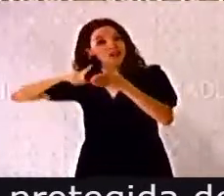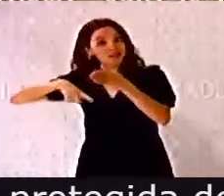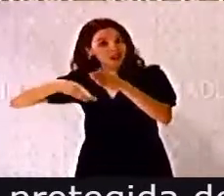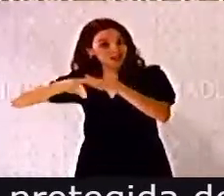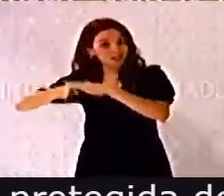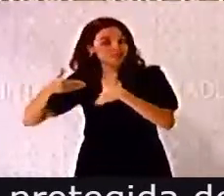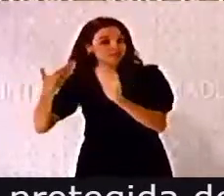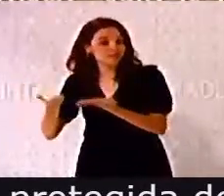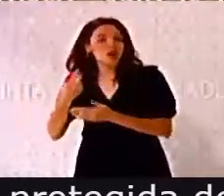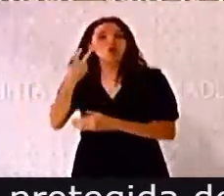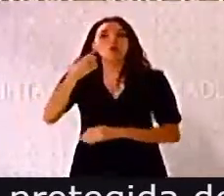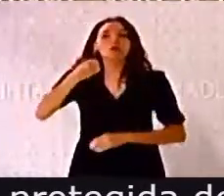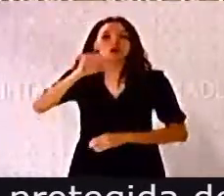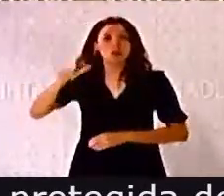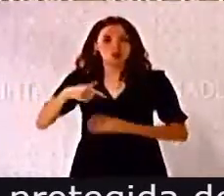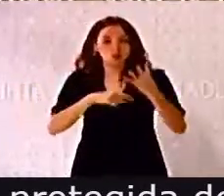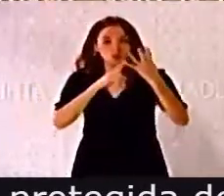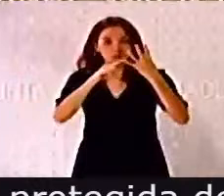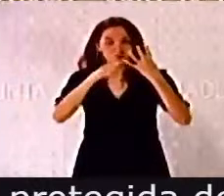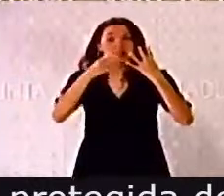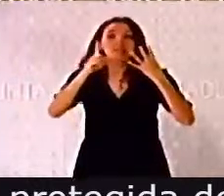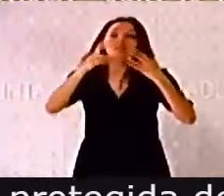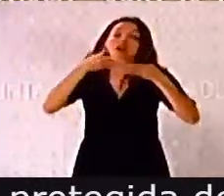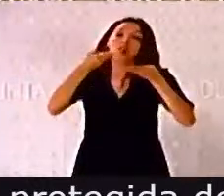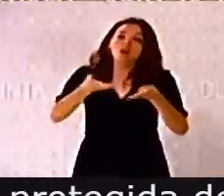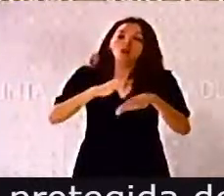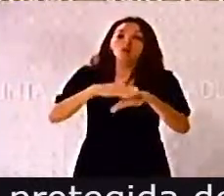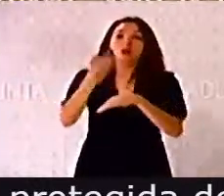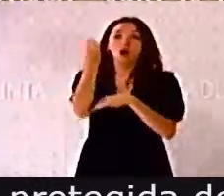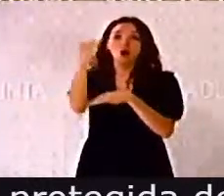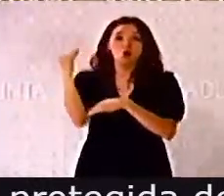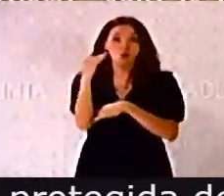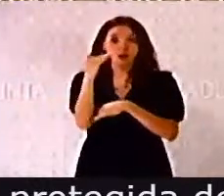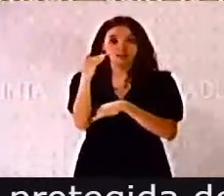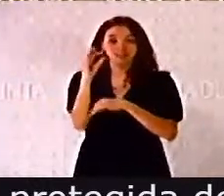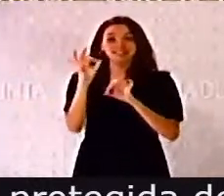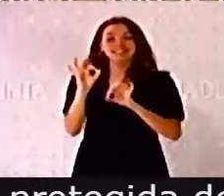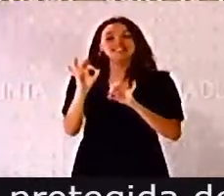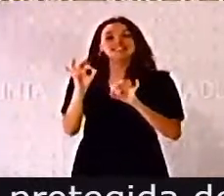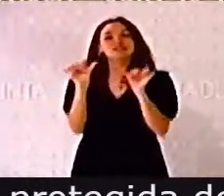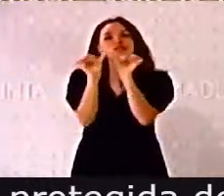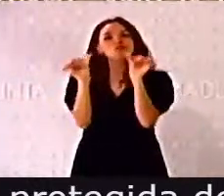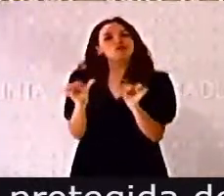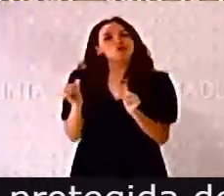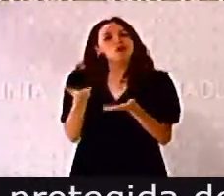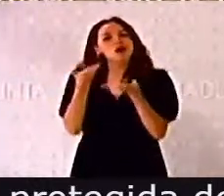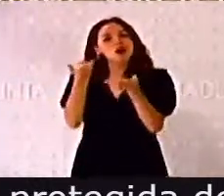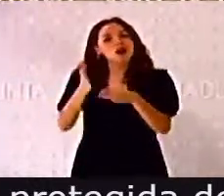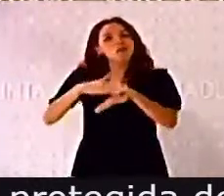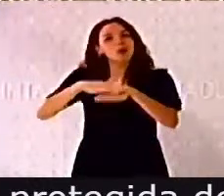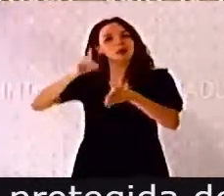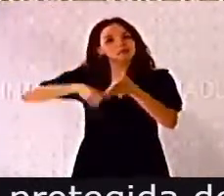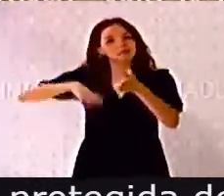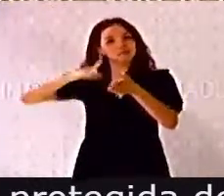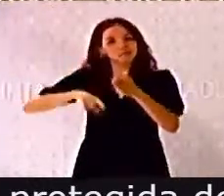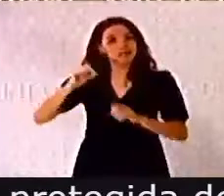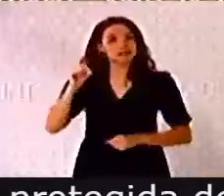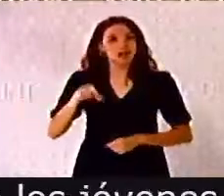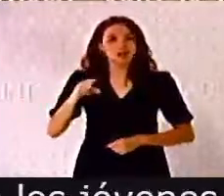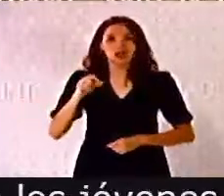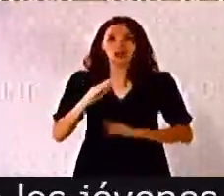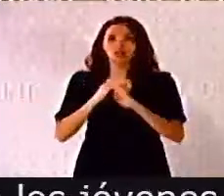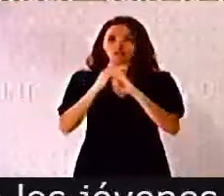vivienda, 2 millones de euros. Y ayuda a los jóvenes en su modalidad de ayuda para el alquiler de vivienda habitual y